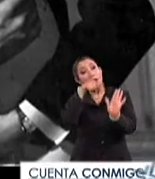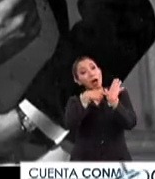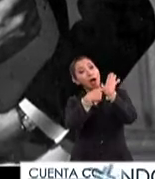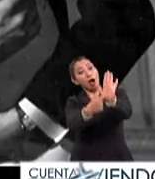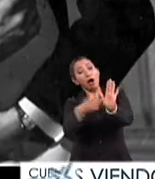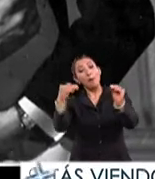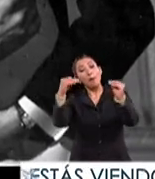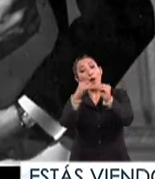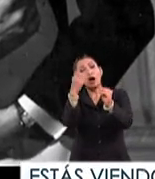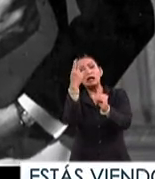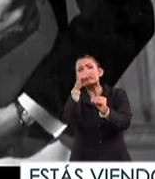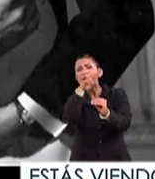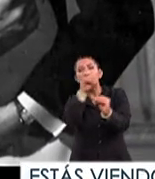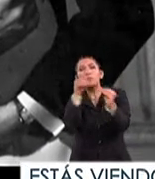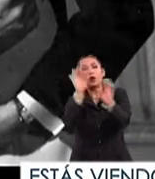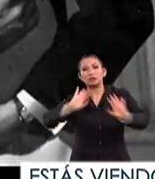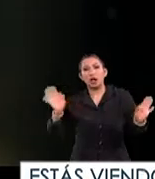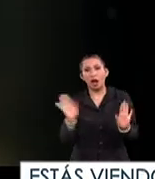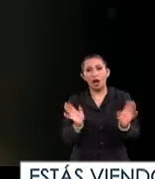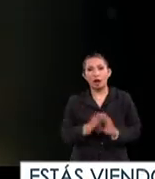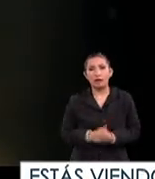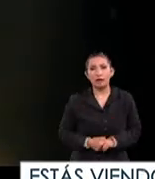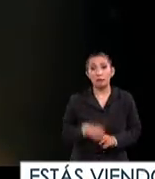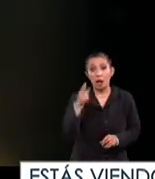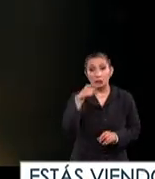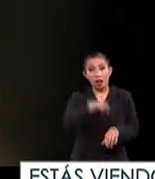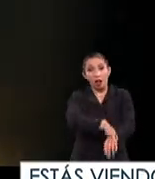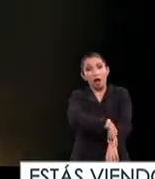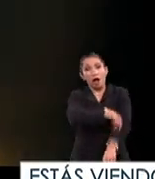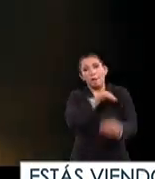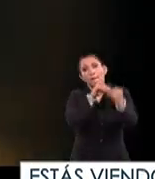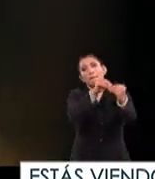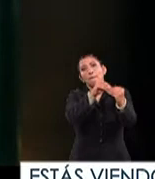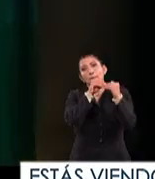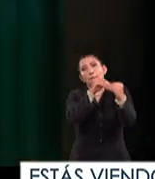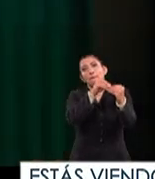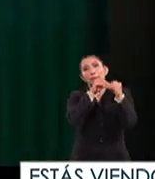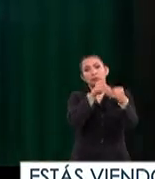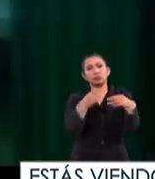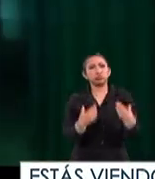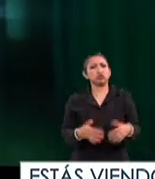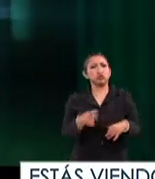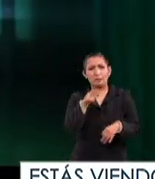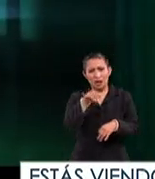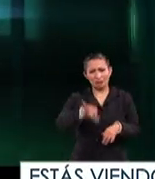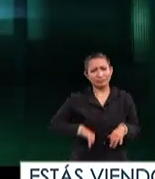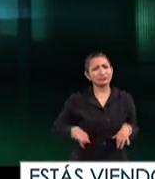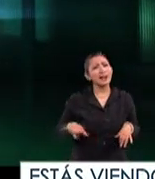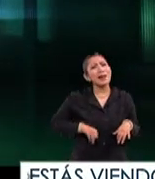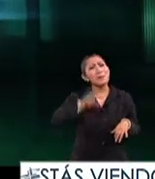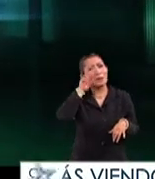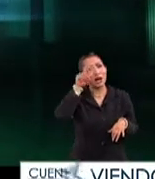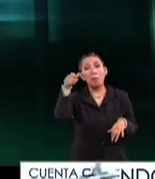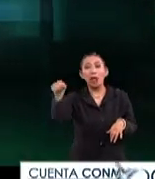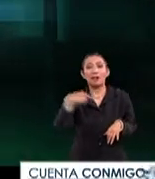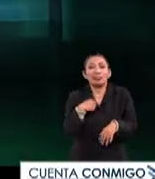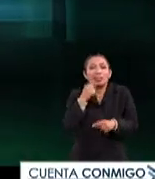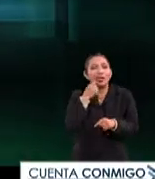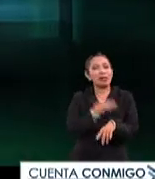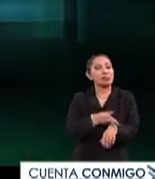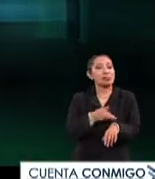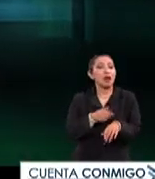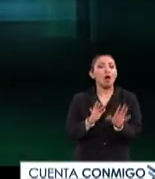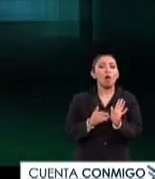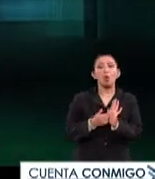representar besos de más de 3 segundos, me parece. Todos estaríamos perdidos. Imagínate. Entonces, pero es muy interesante ver cómo lo resolvía él también,